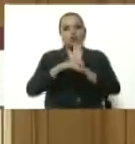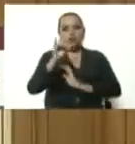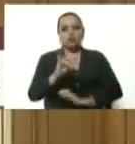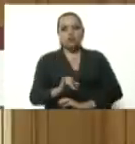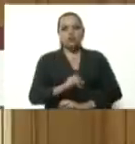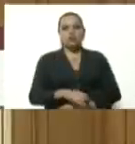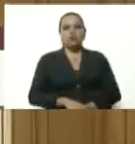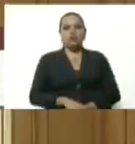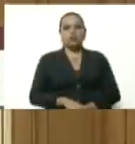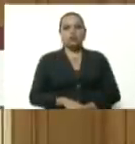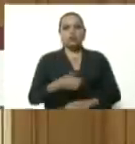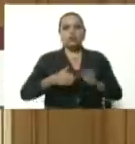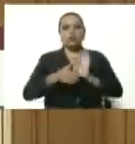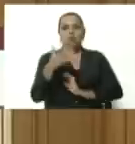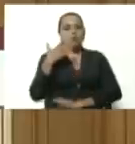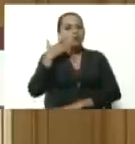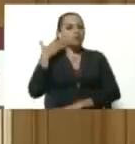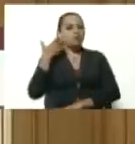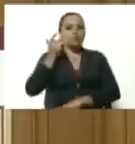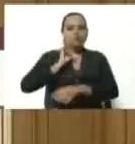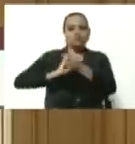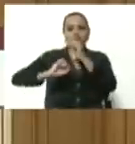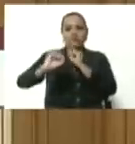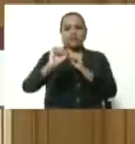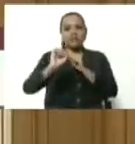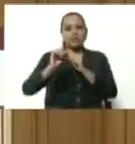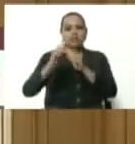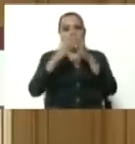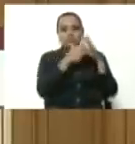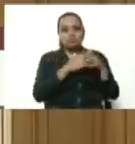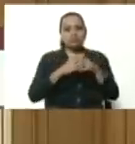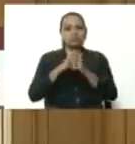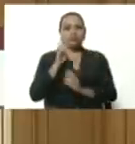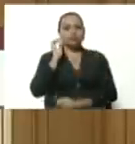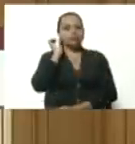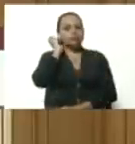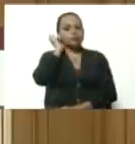más orgullosamente antiimperialistas.